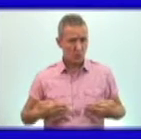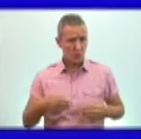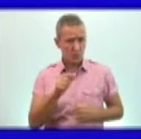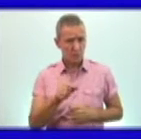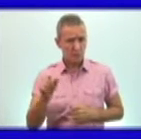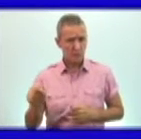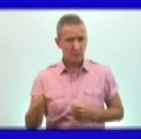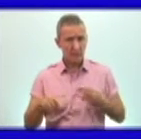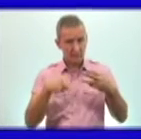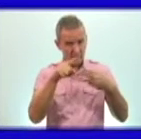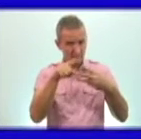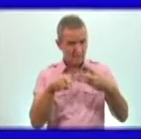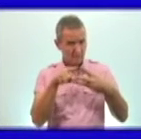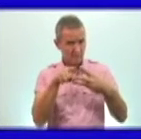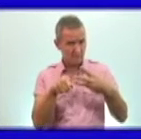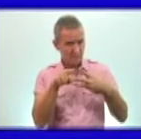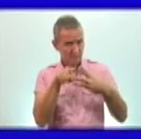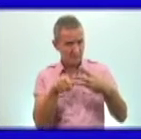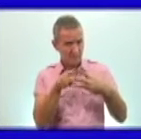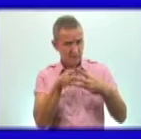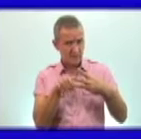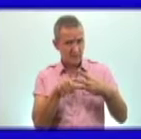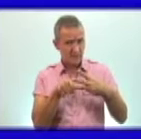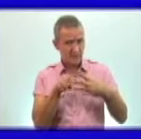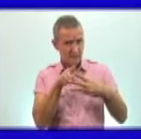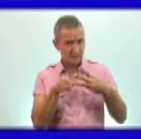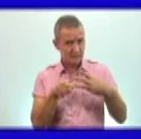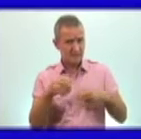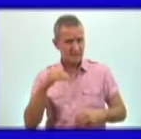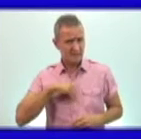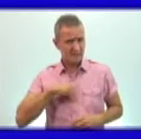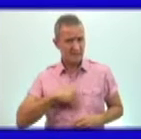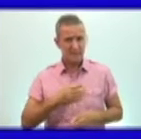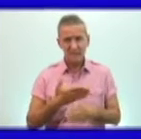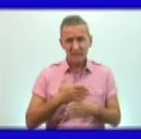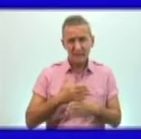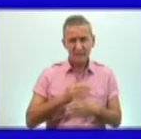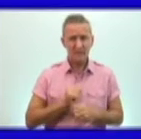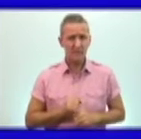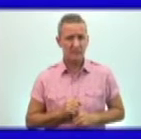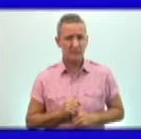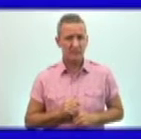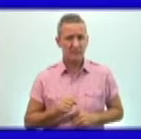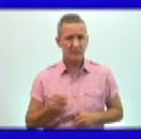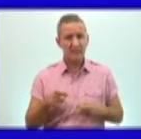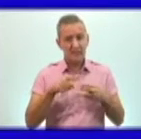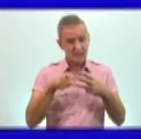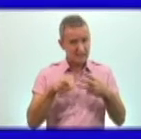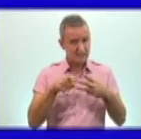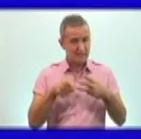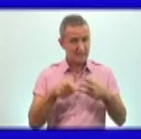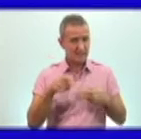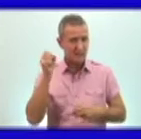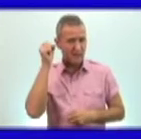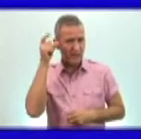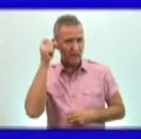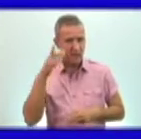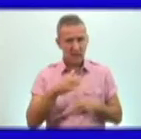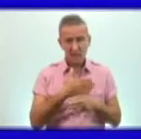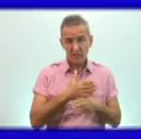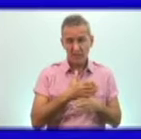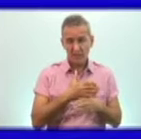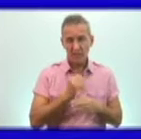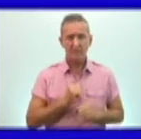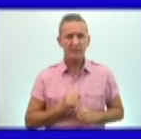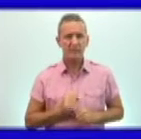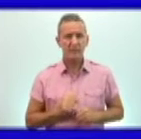tres ópticas, desde tres sentimientos diferentes, desde tres experiencias diferentes. Hay quienes aducen que la